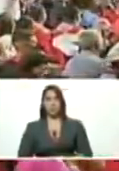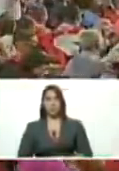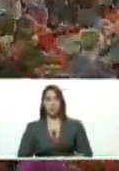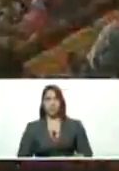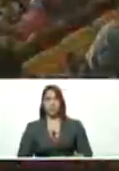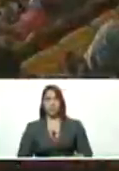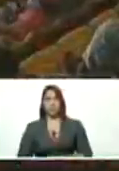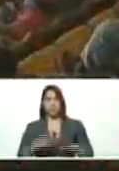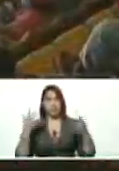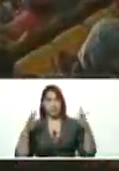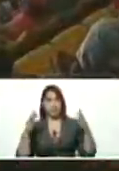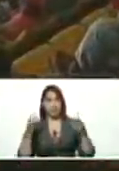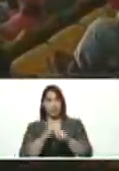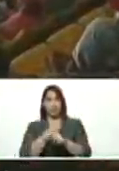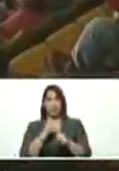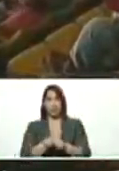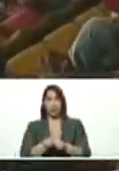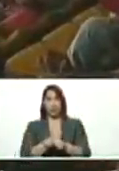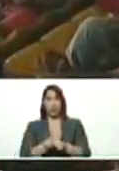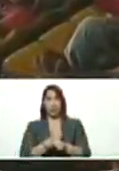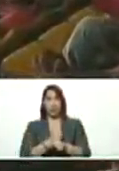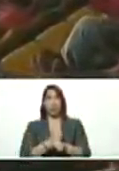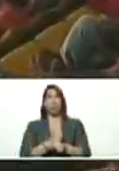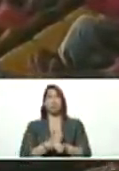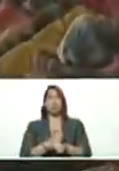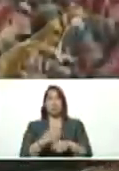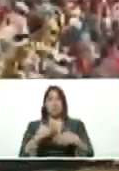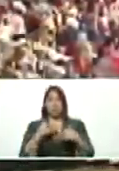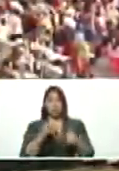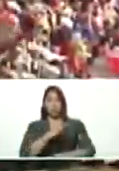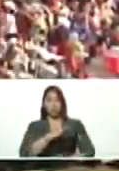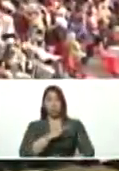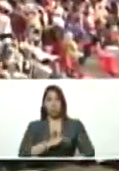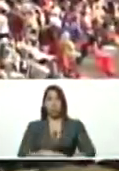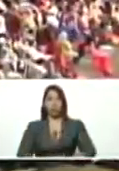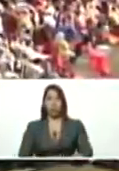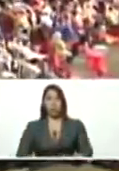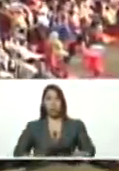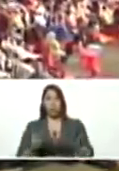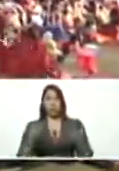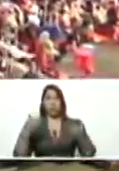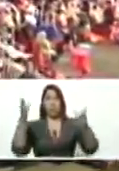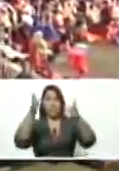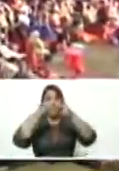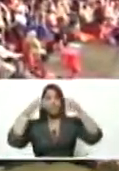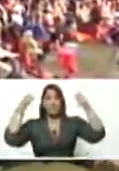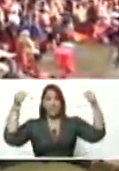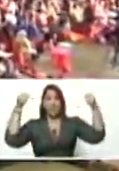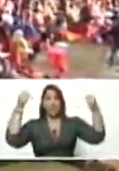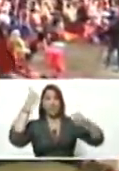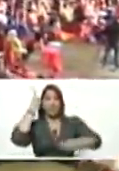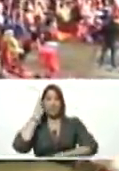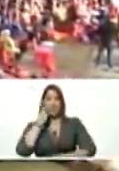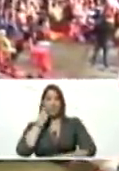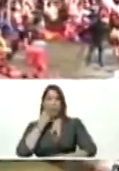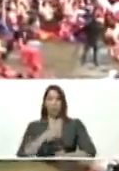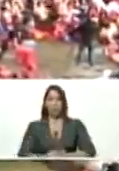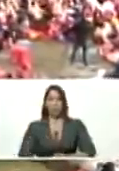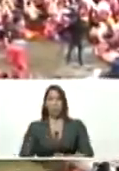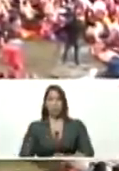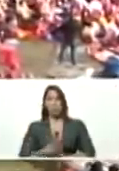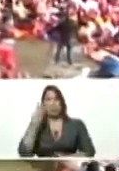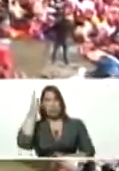un aplauso a los trabajadores del seguro social también trajeron una pancarta con darío vivas darío